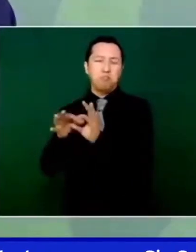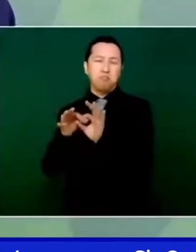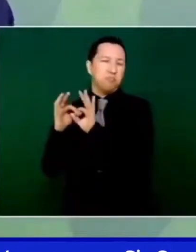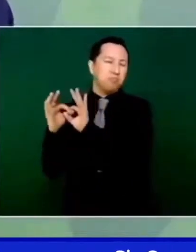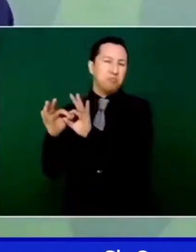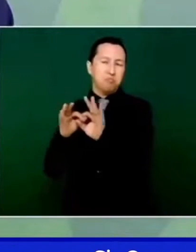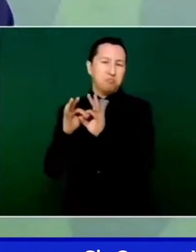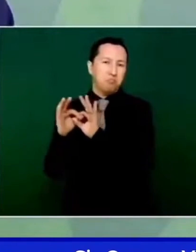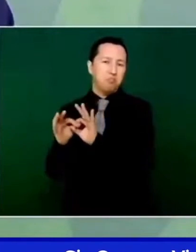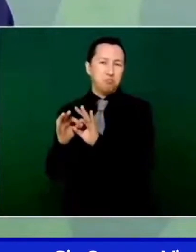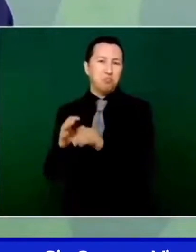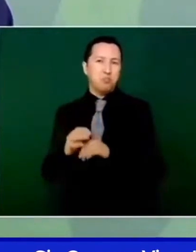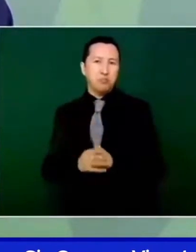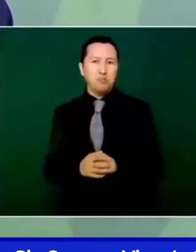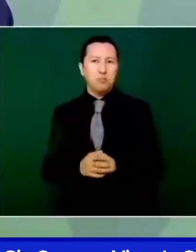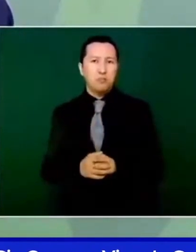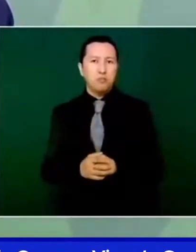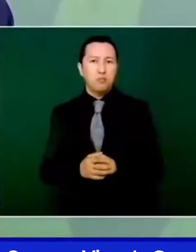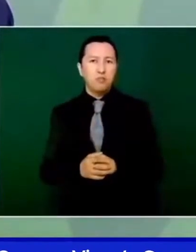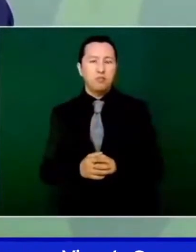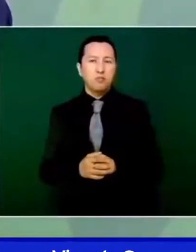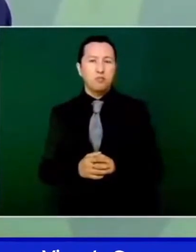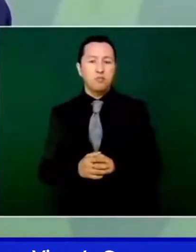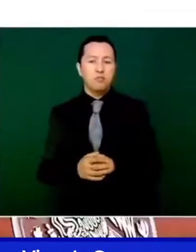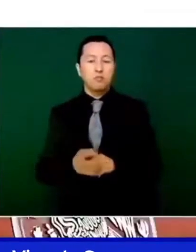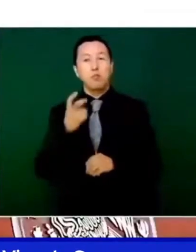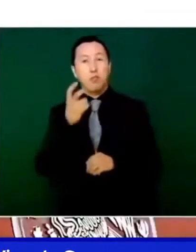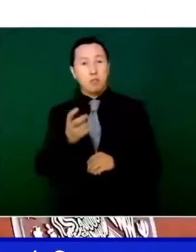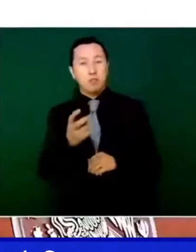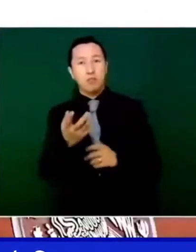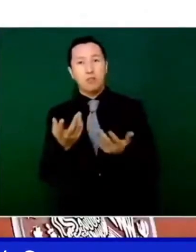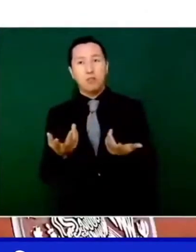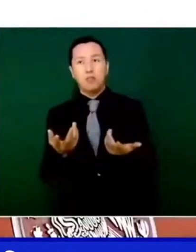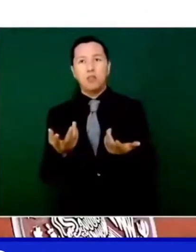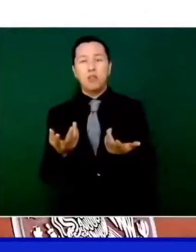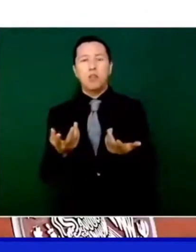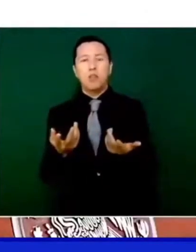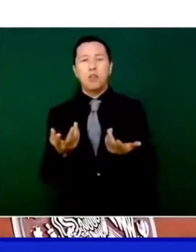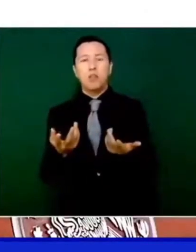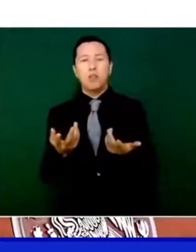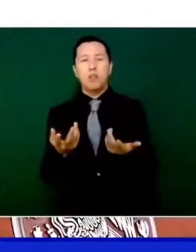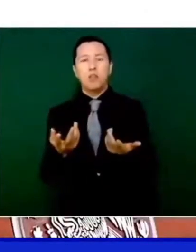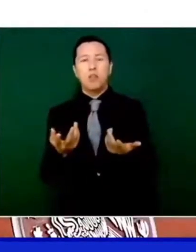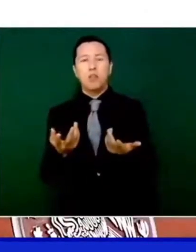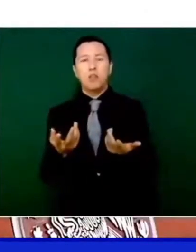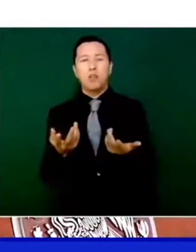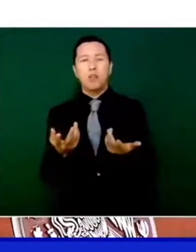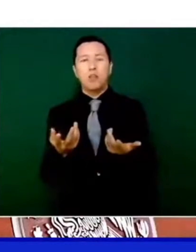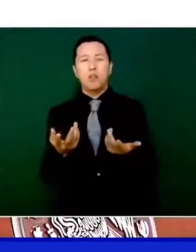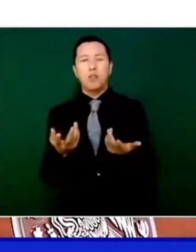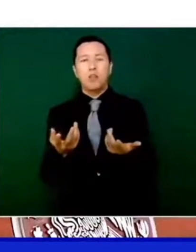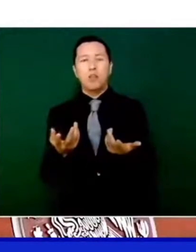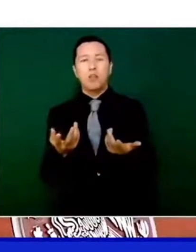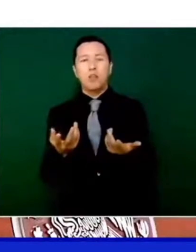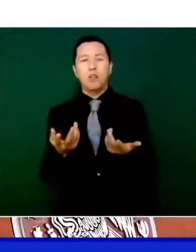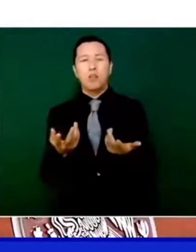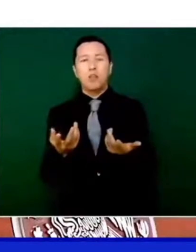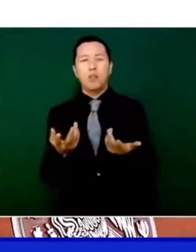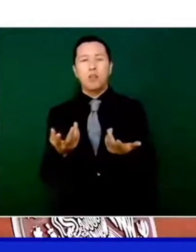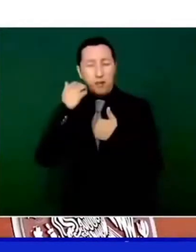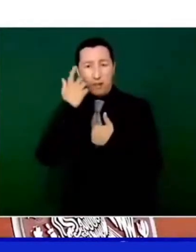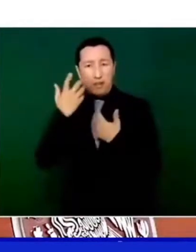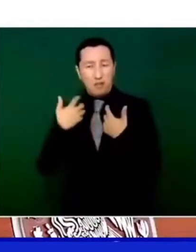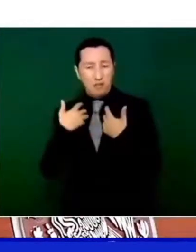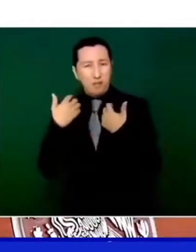si se quiere entender lo del Perú, que se lea el libro Como pez en el